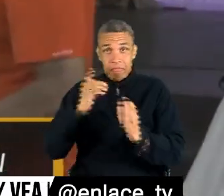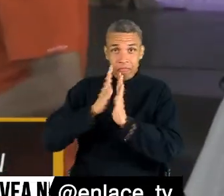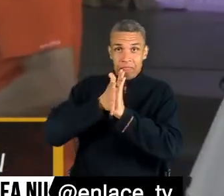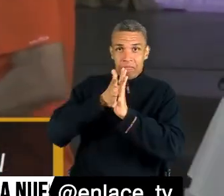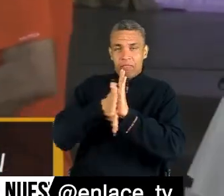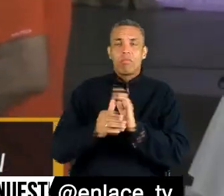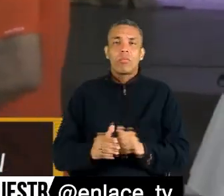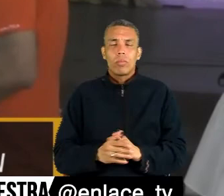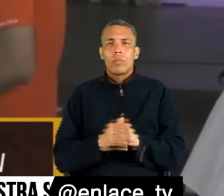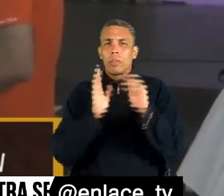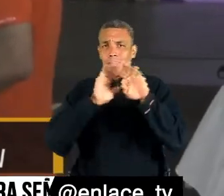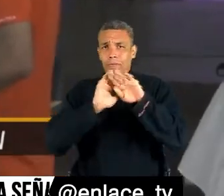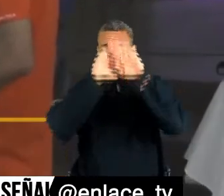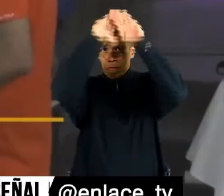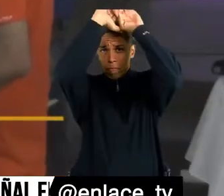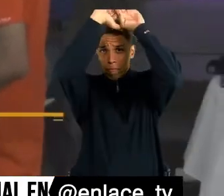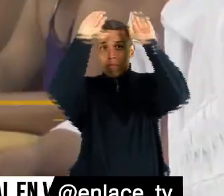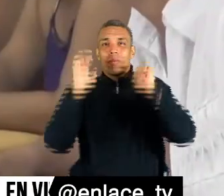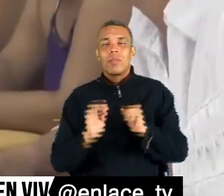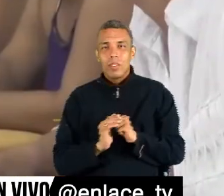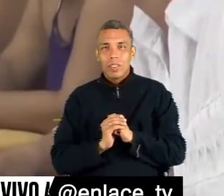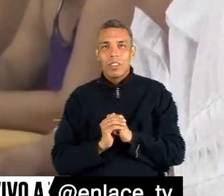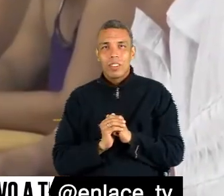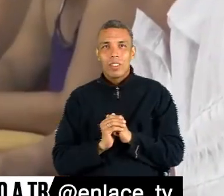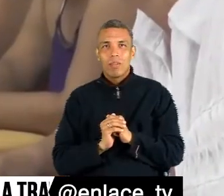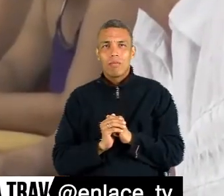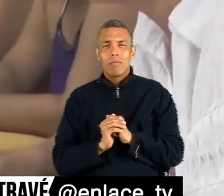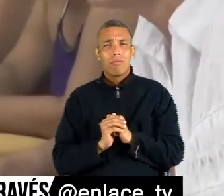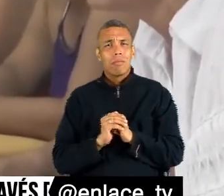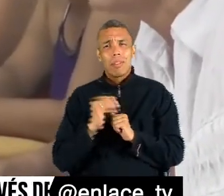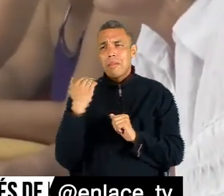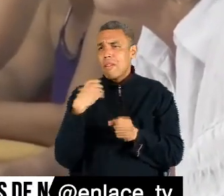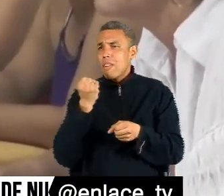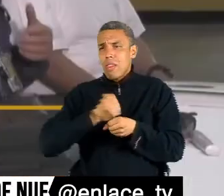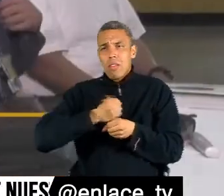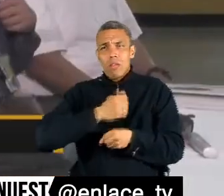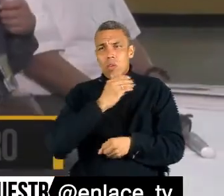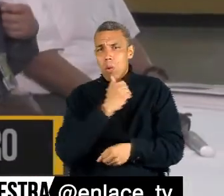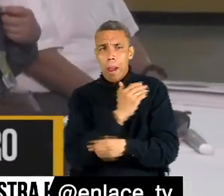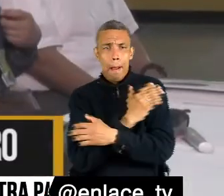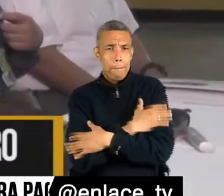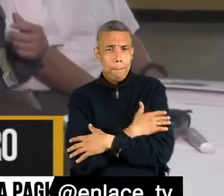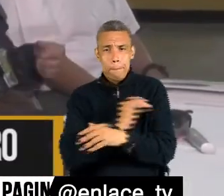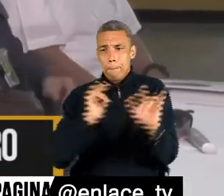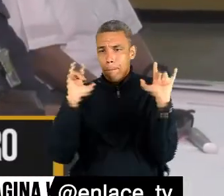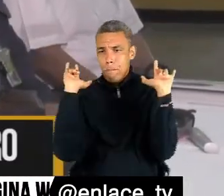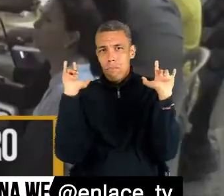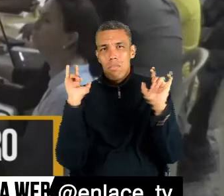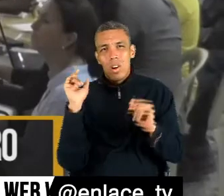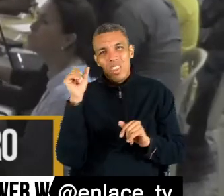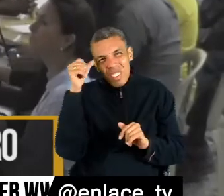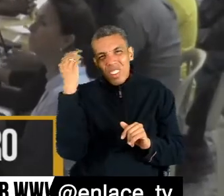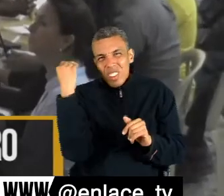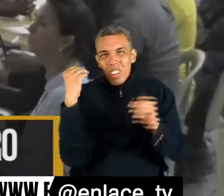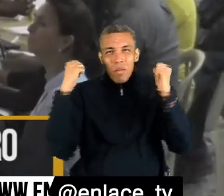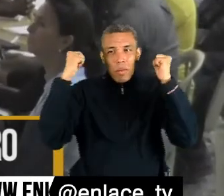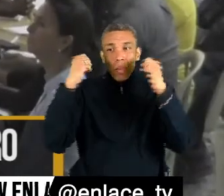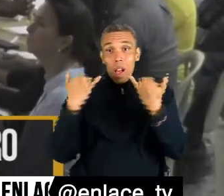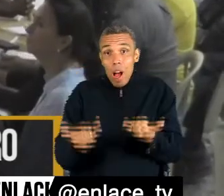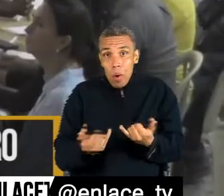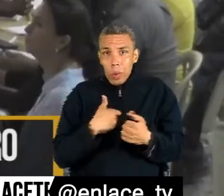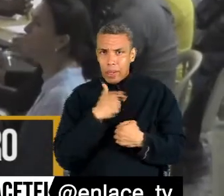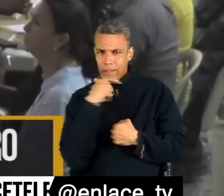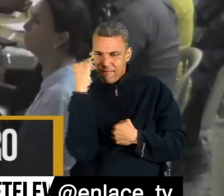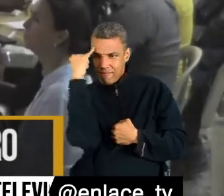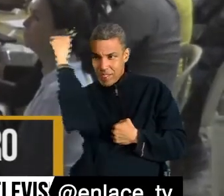jurisdicción por la no contratación de mano de obra local, hoy se instalaron 6 mesas de trabajo para establecer acuerdos que garanticen empleo a habitantes